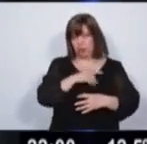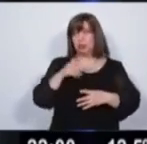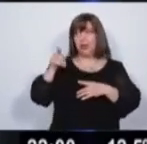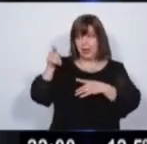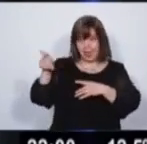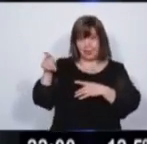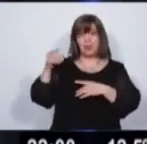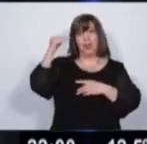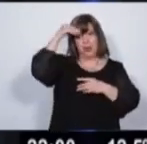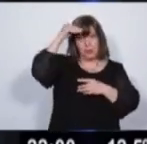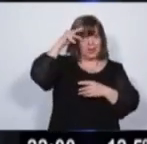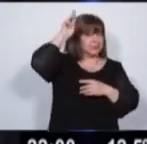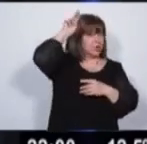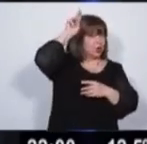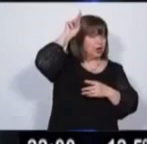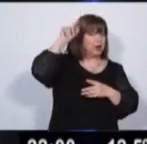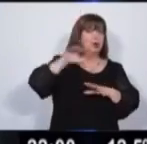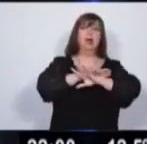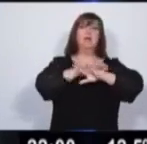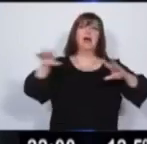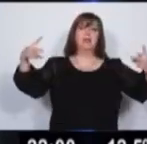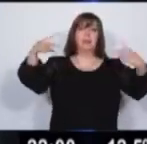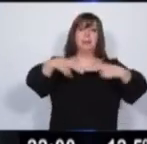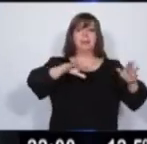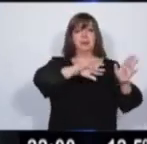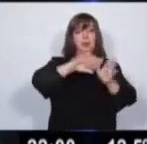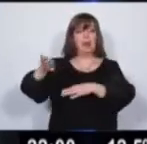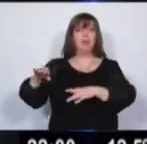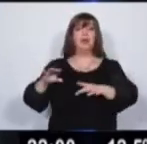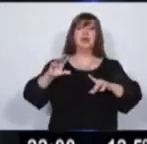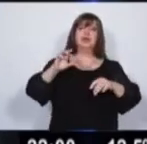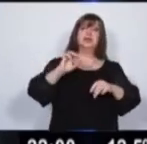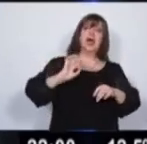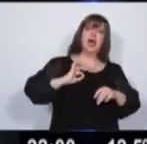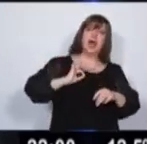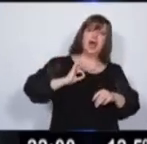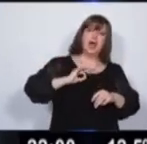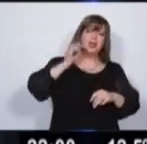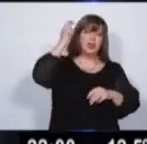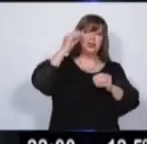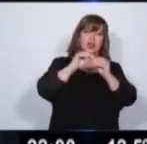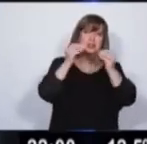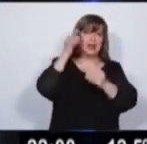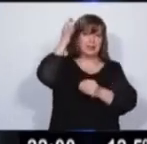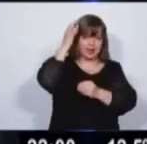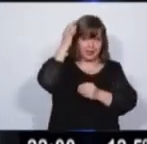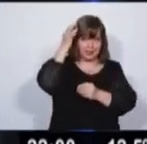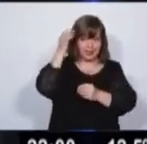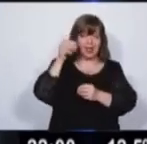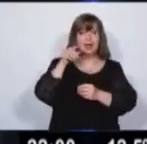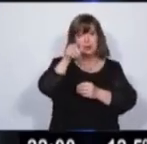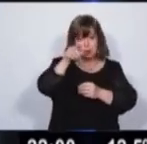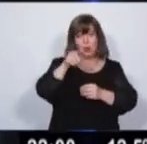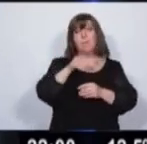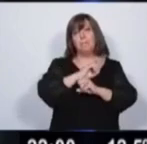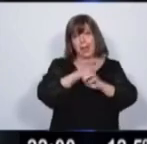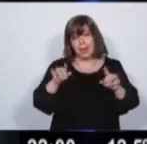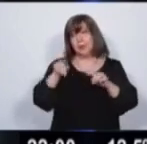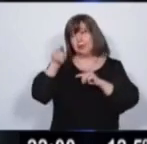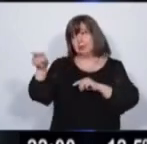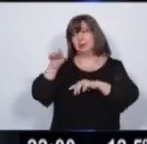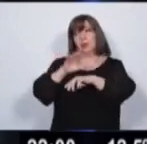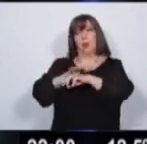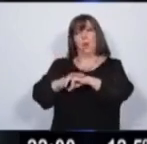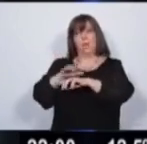ellos de marcha y Cornejo no estén más porque llevan 30 años acá y si vos estás peor es por eso no es porque